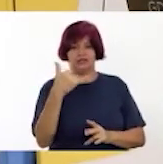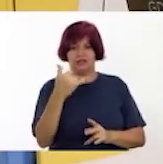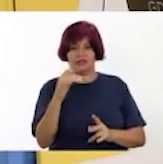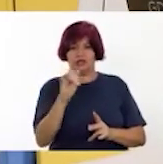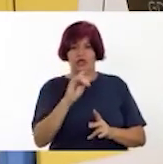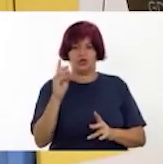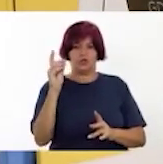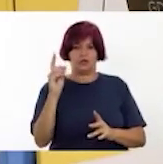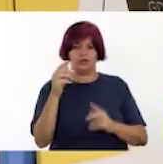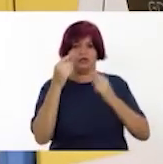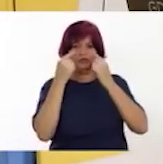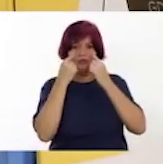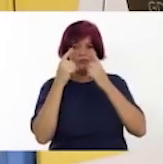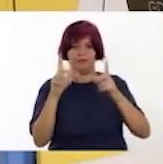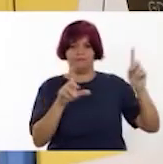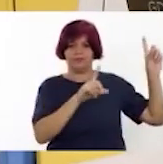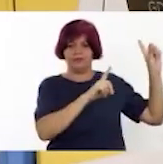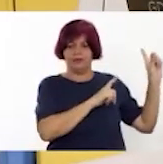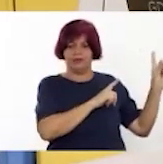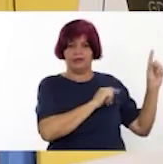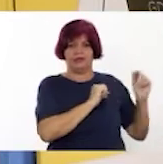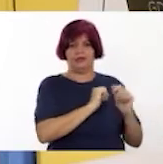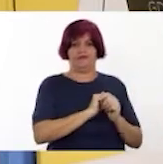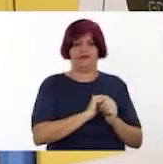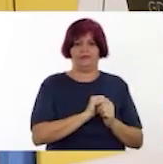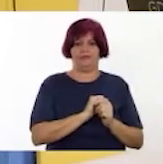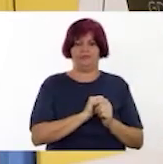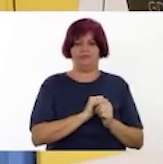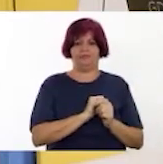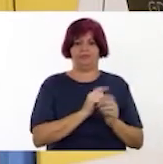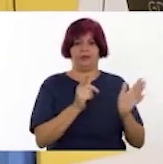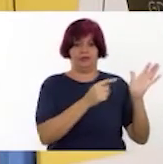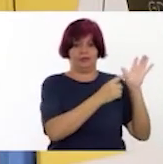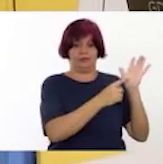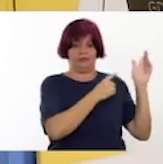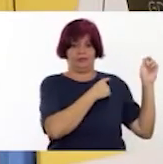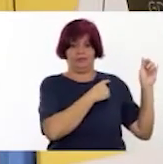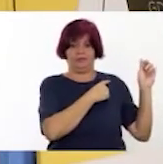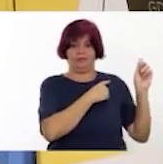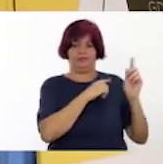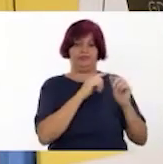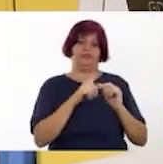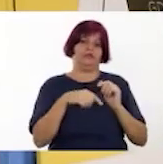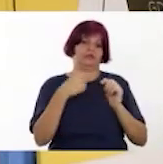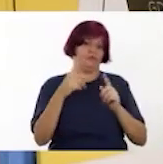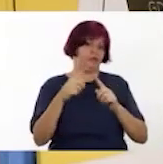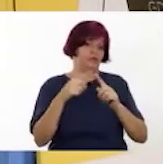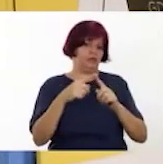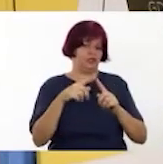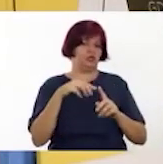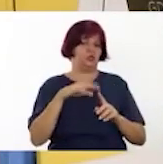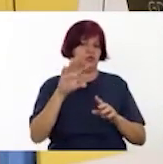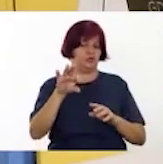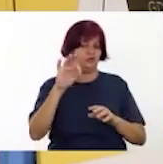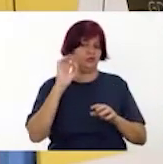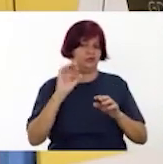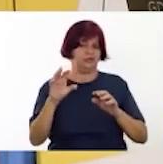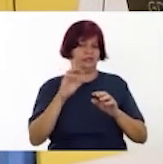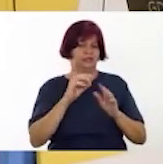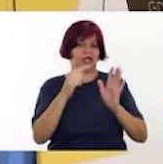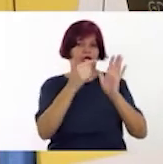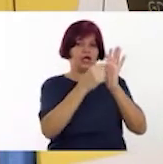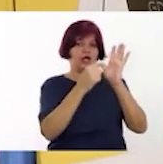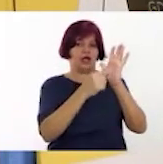las gráficas y que está puesto ahí en la presentación. Después de tarea yo les dejo que ustedes extraigan